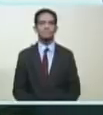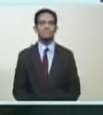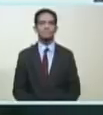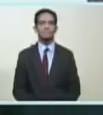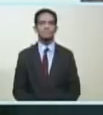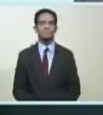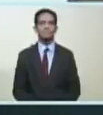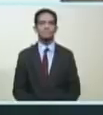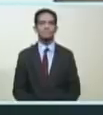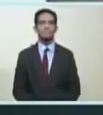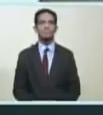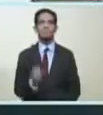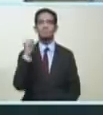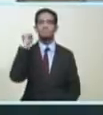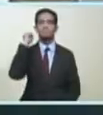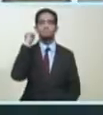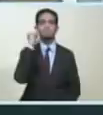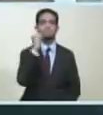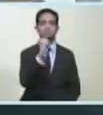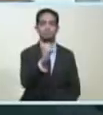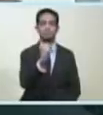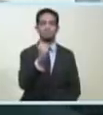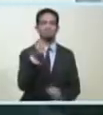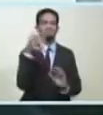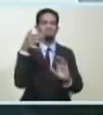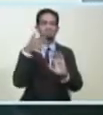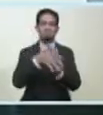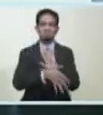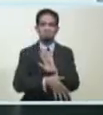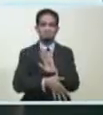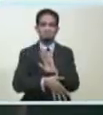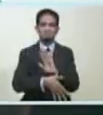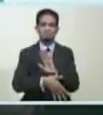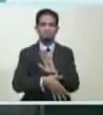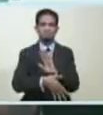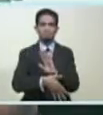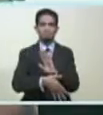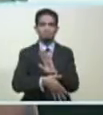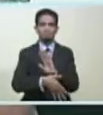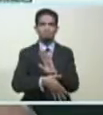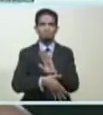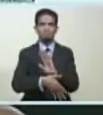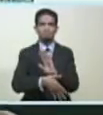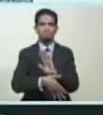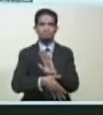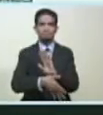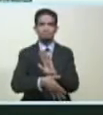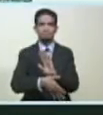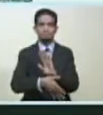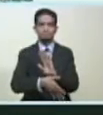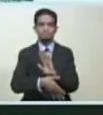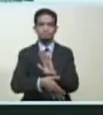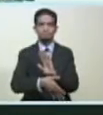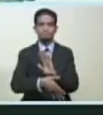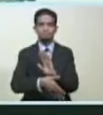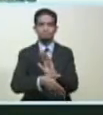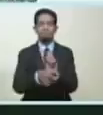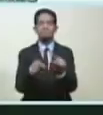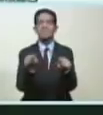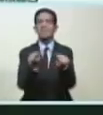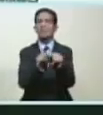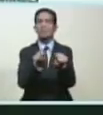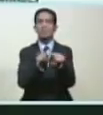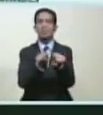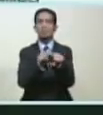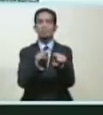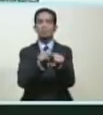Una puñalada que significó la caída más estrepitosa que jamás se